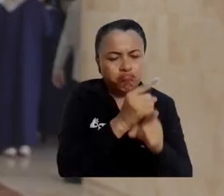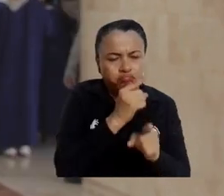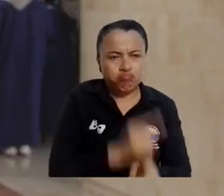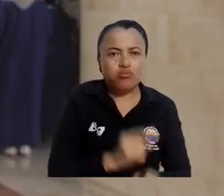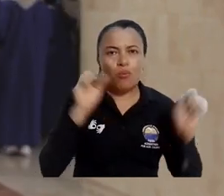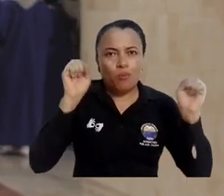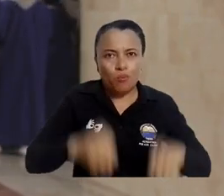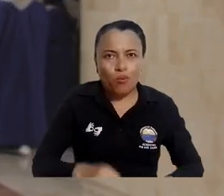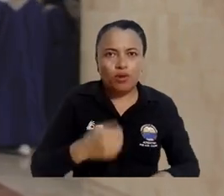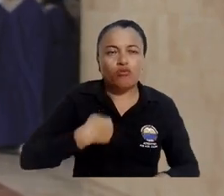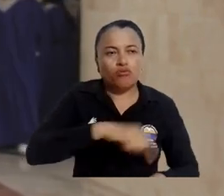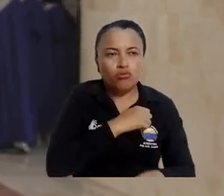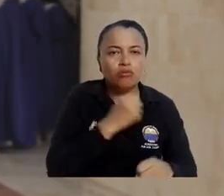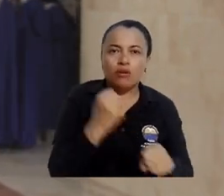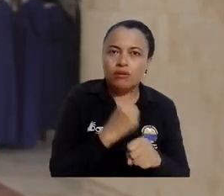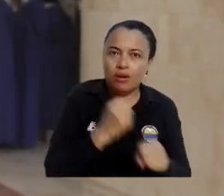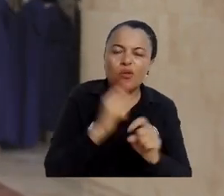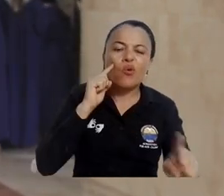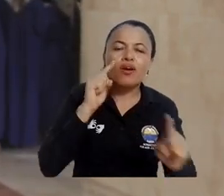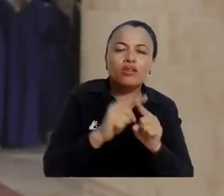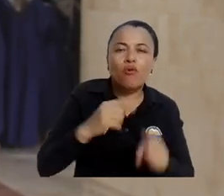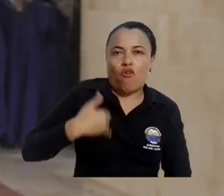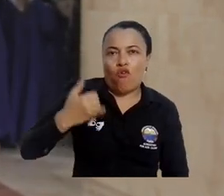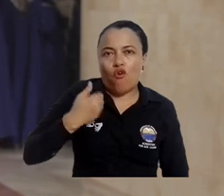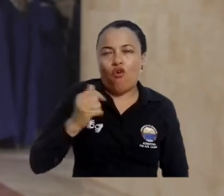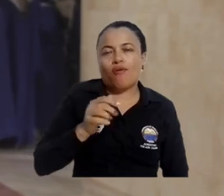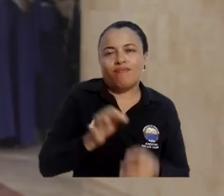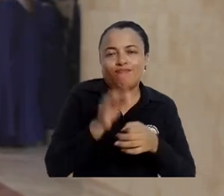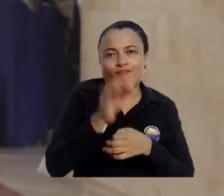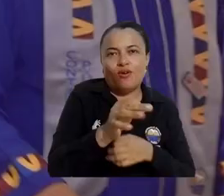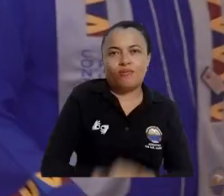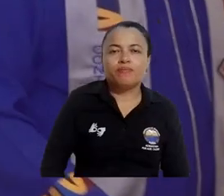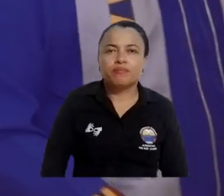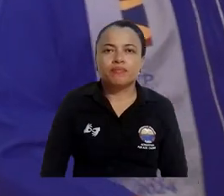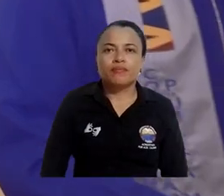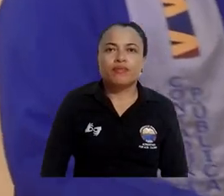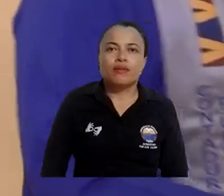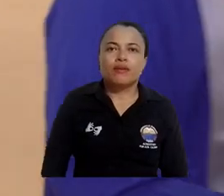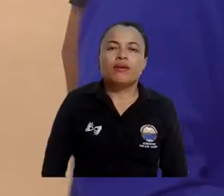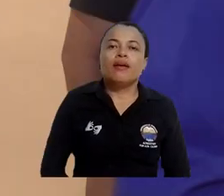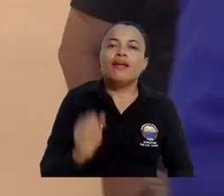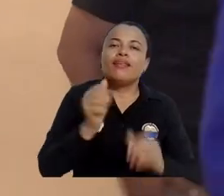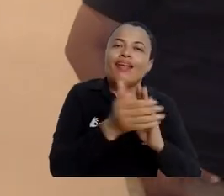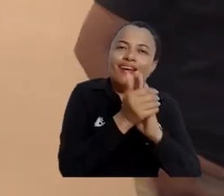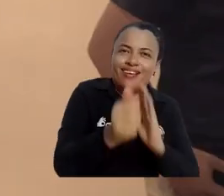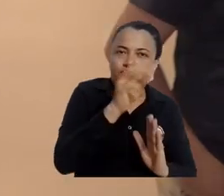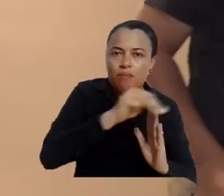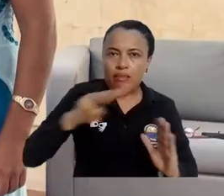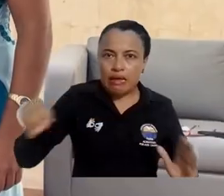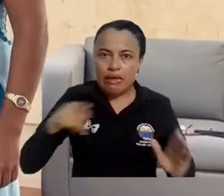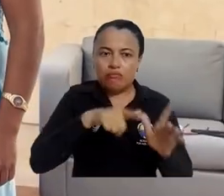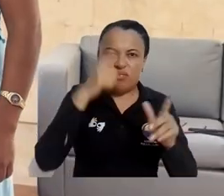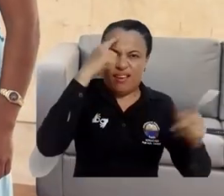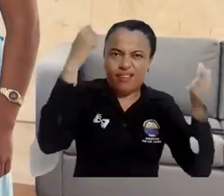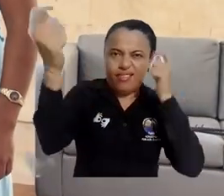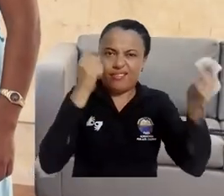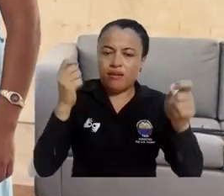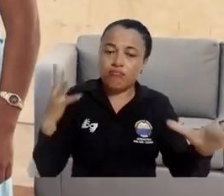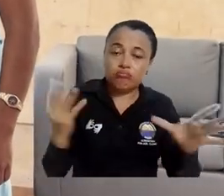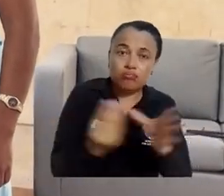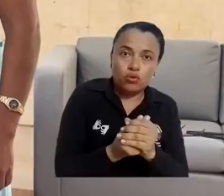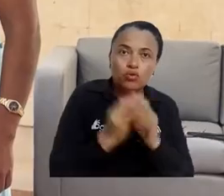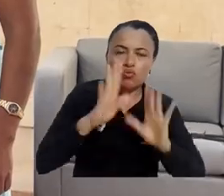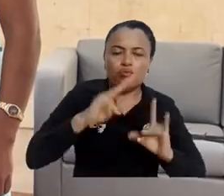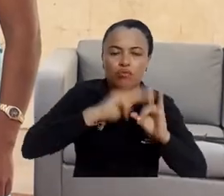que este programa siempre tenga un feliz término y podamos trabajar por la juventud de nuestro municipio. Talento Magdalena